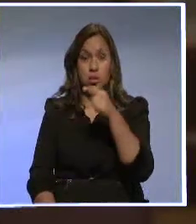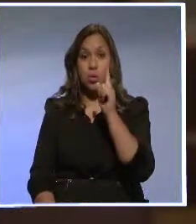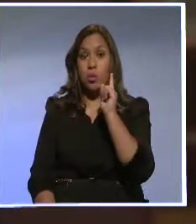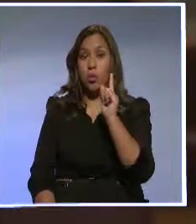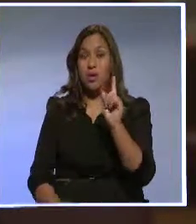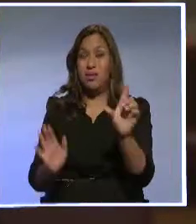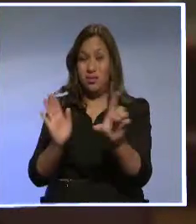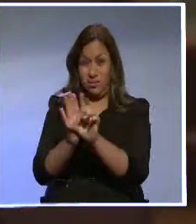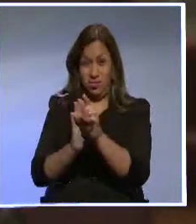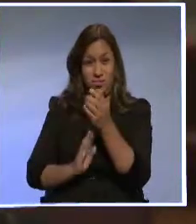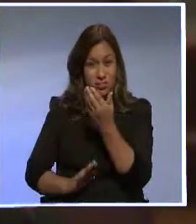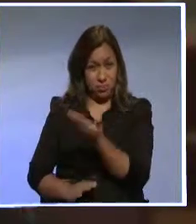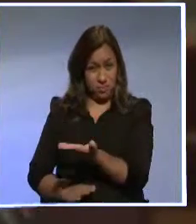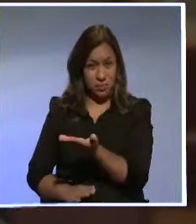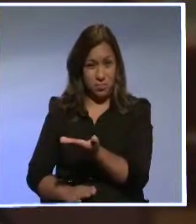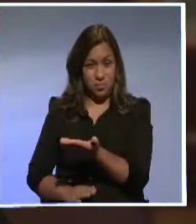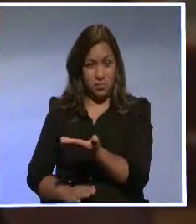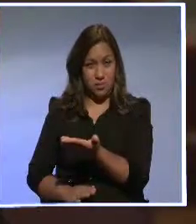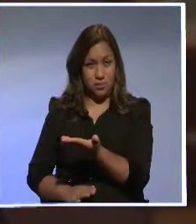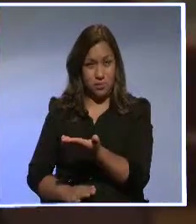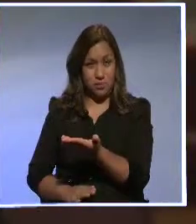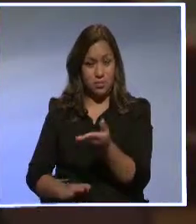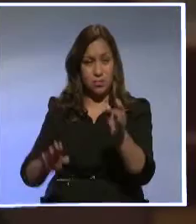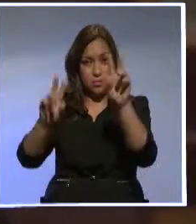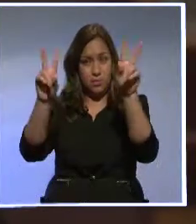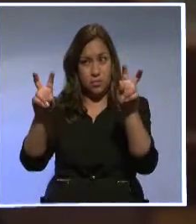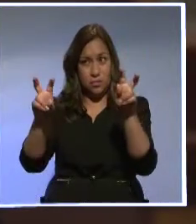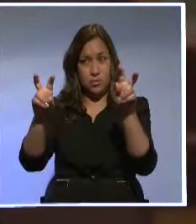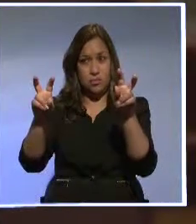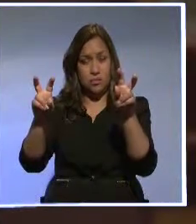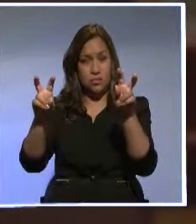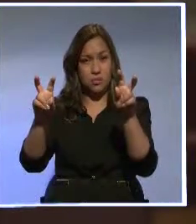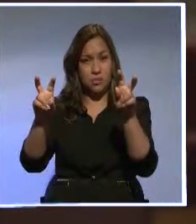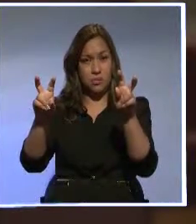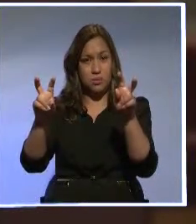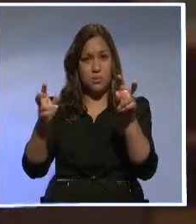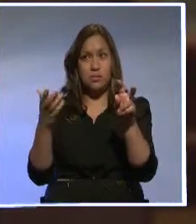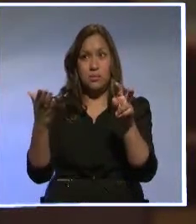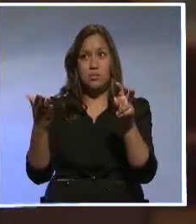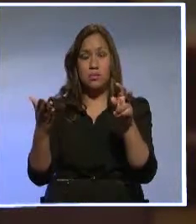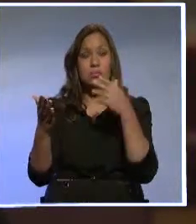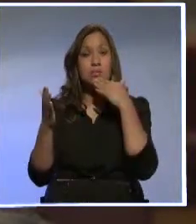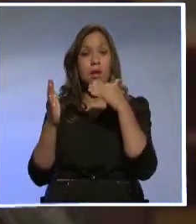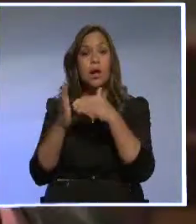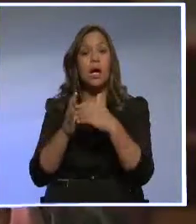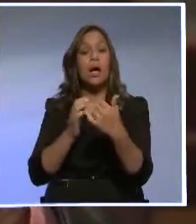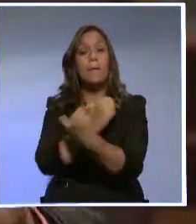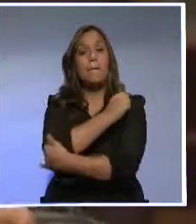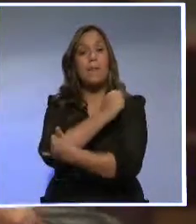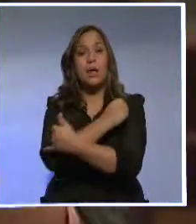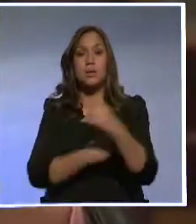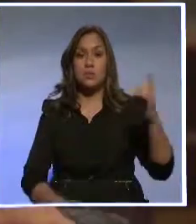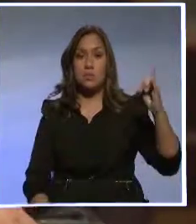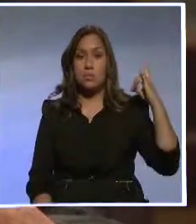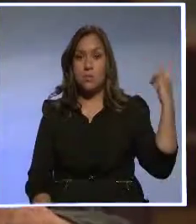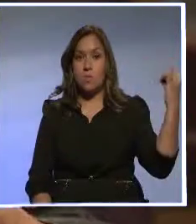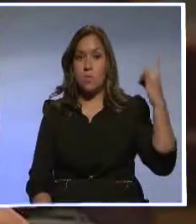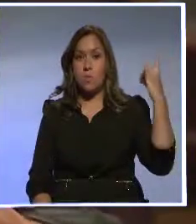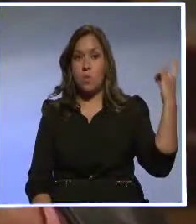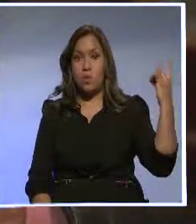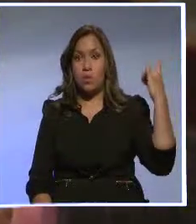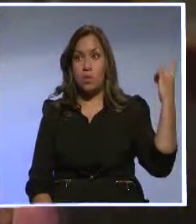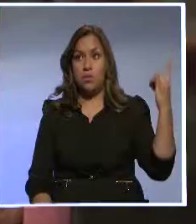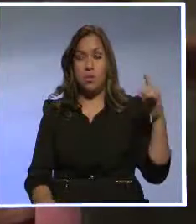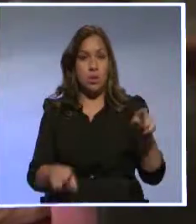como el la figura del del boliviana que de la figura de esa persona